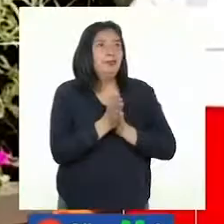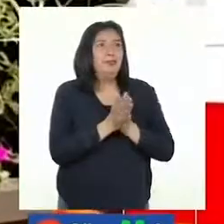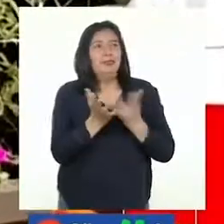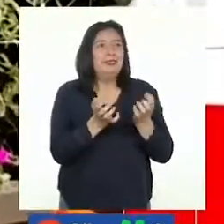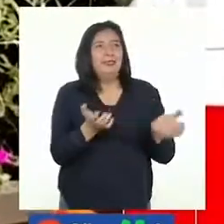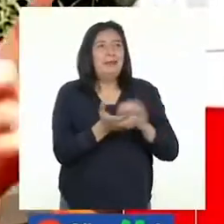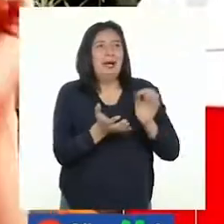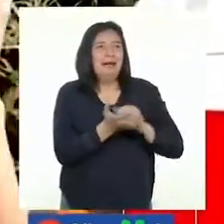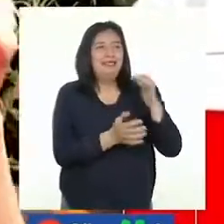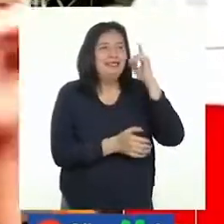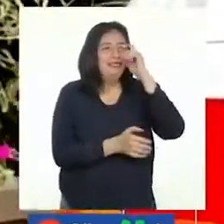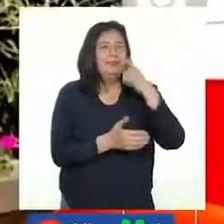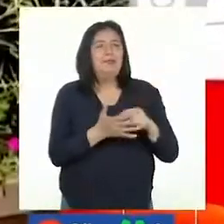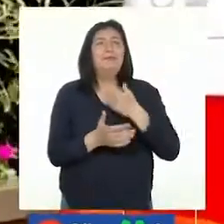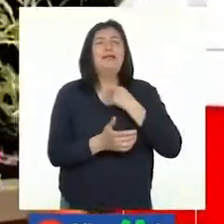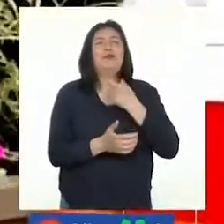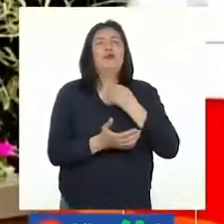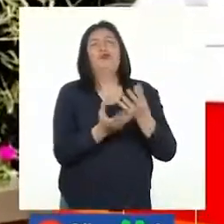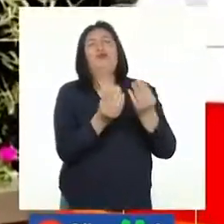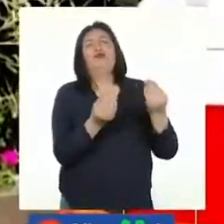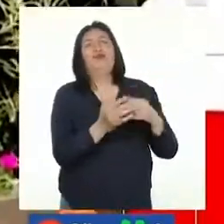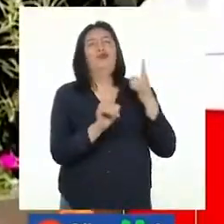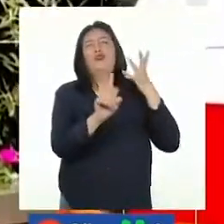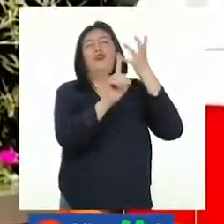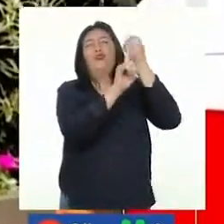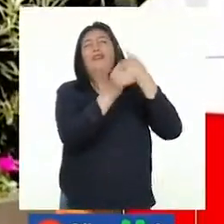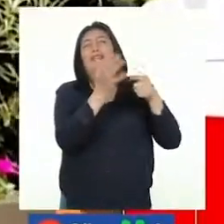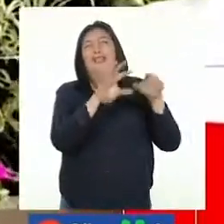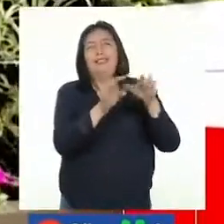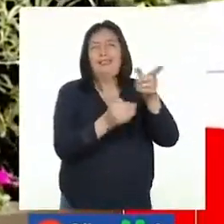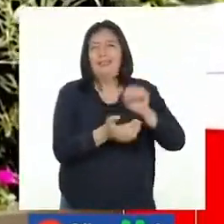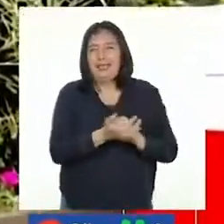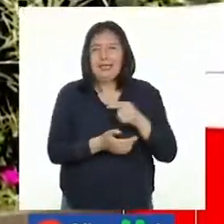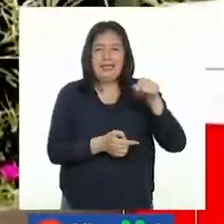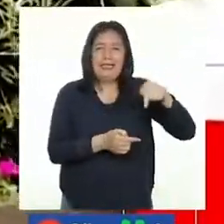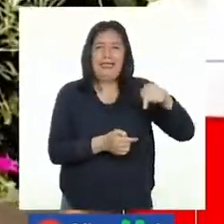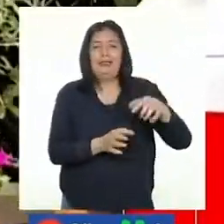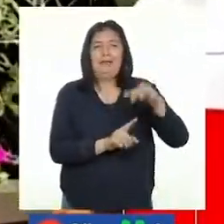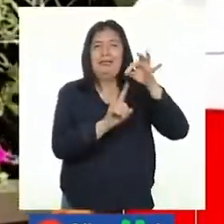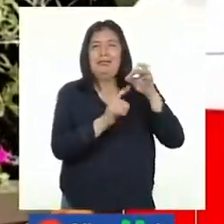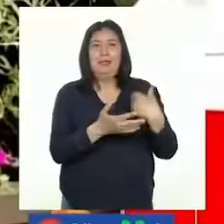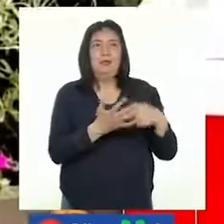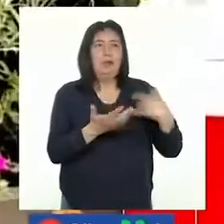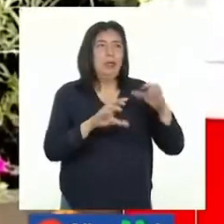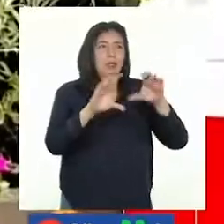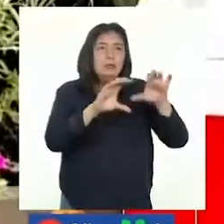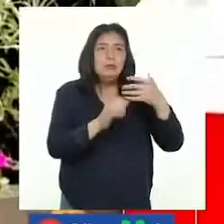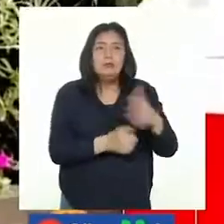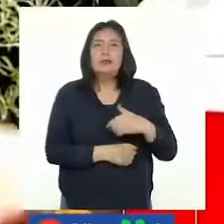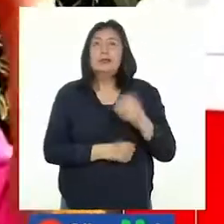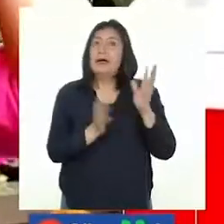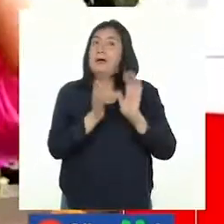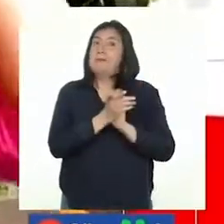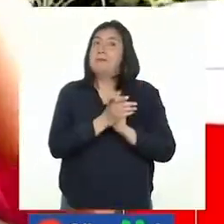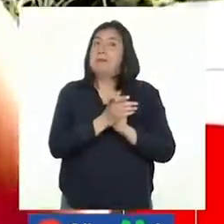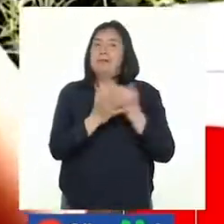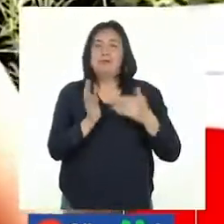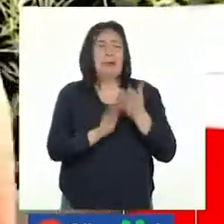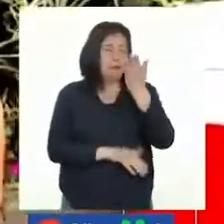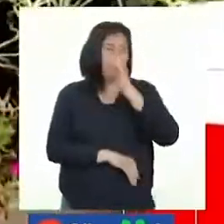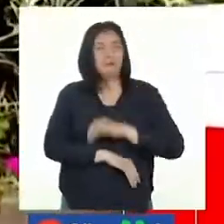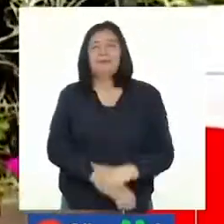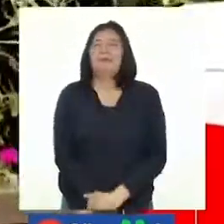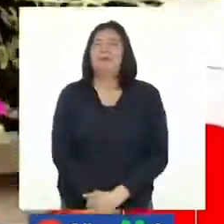quiero hacer algo más difícil porque me gustan mucho los retos, en especial este que tiene mucho que ver con la ciencia. Bueno amigos, vamos a mi